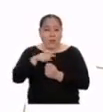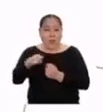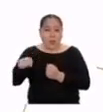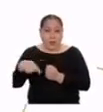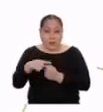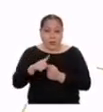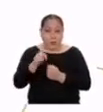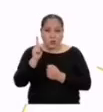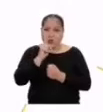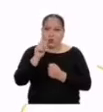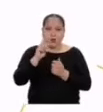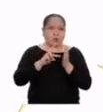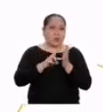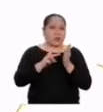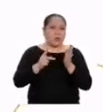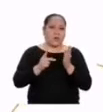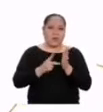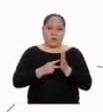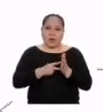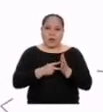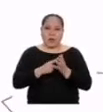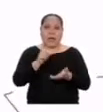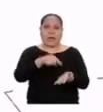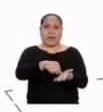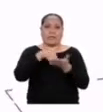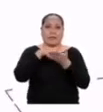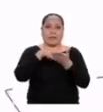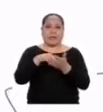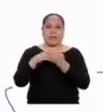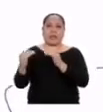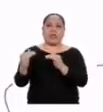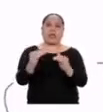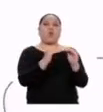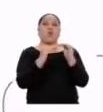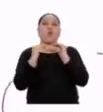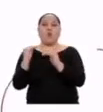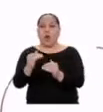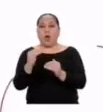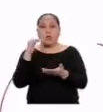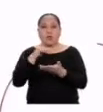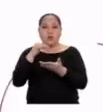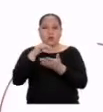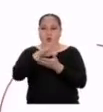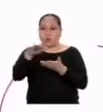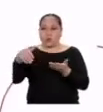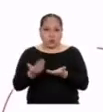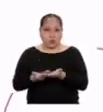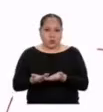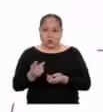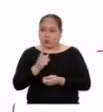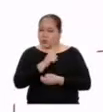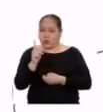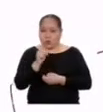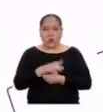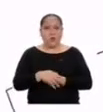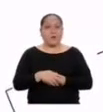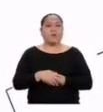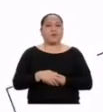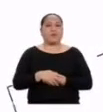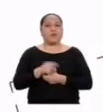no significa en ningún caso reclamar uniformidad para todos los alumnos, sino que